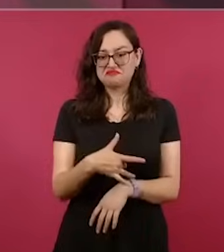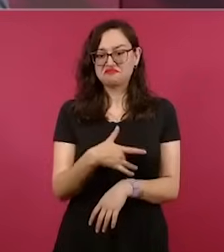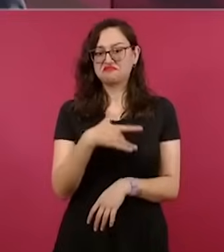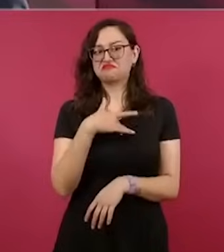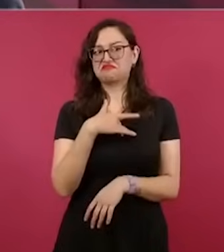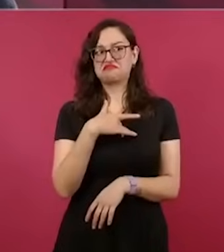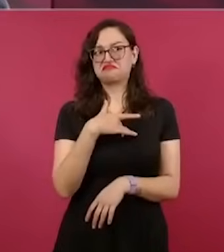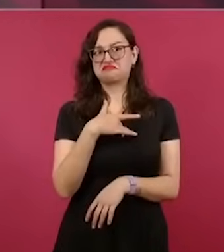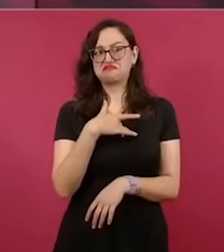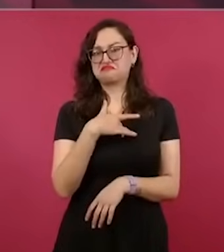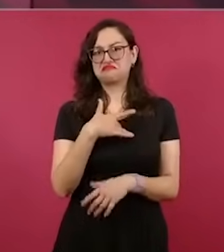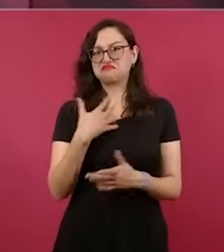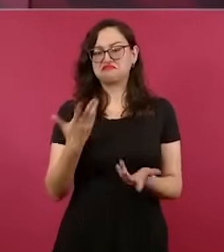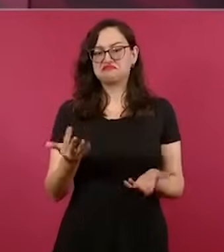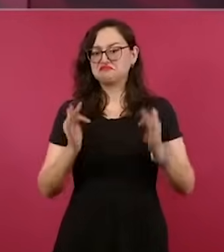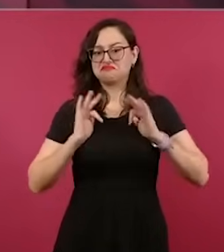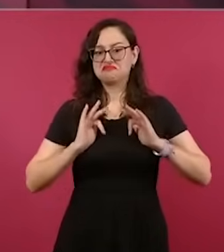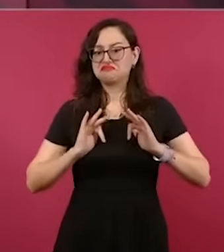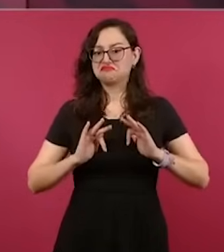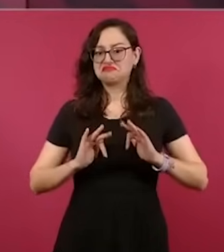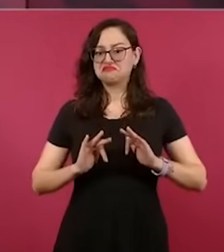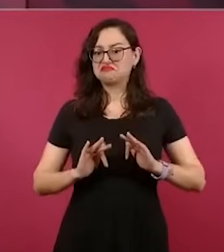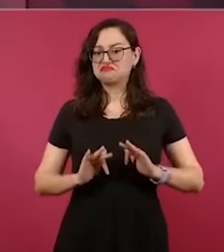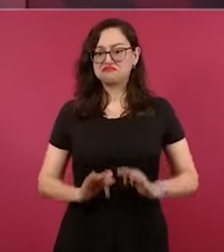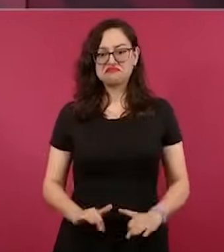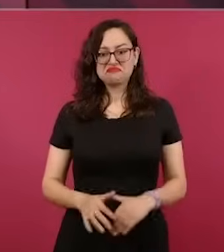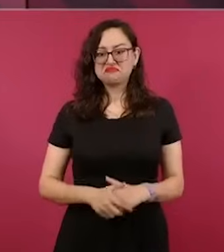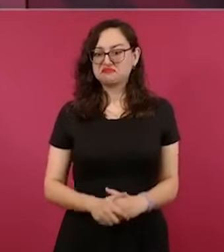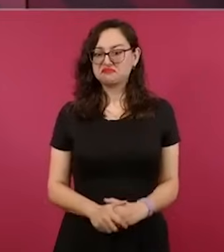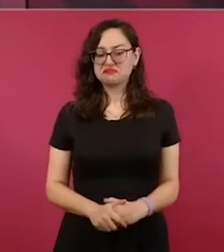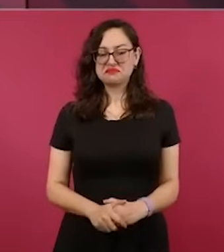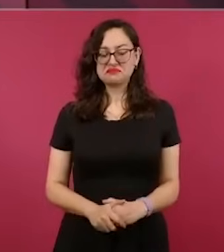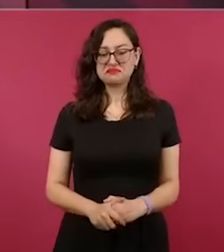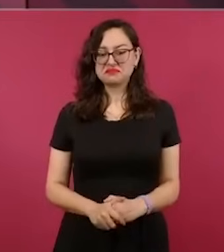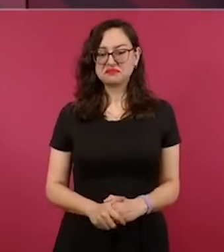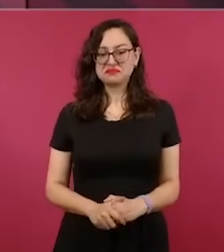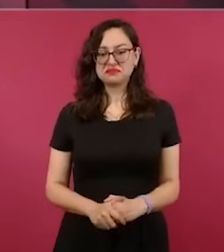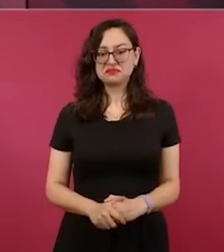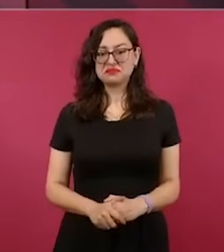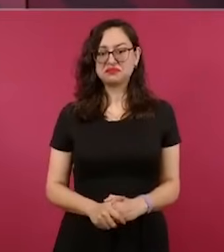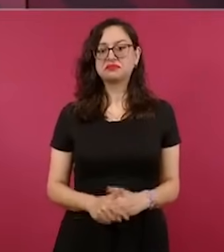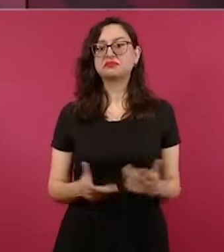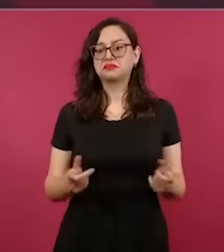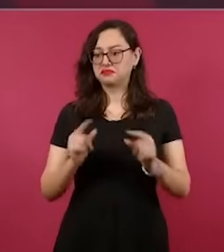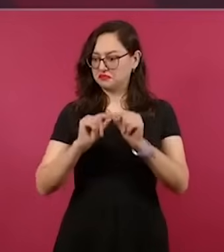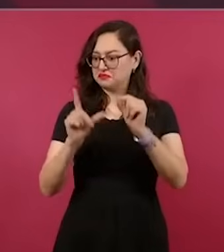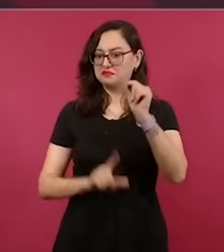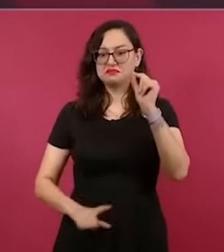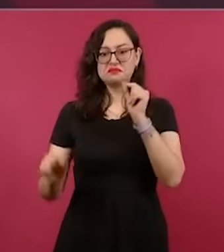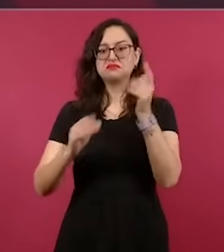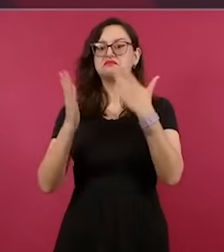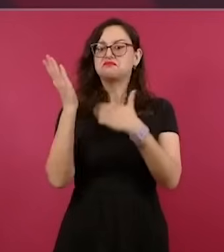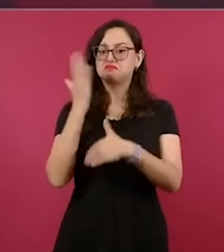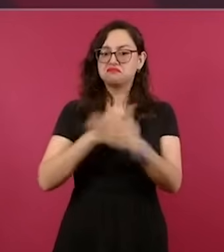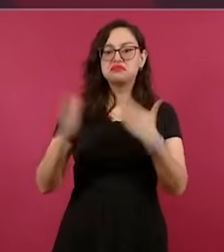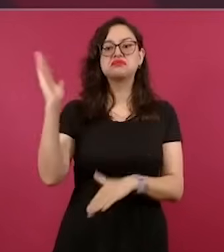estamos seguros de que vamos a salir adelante.